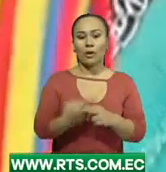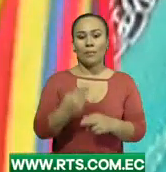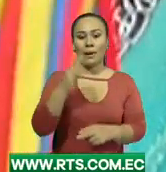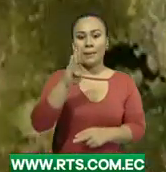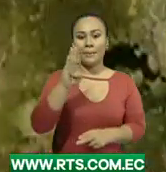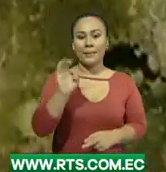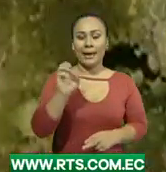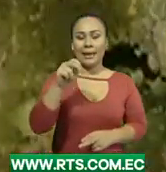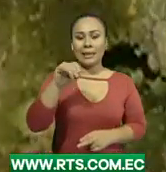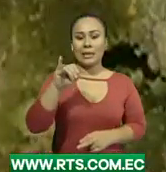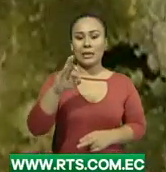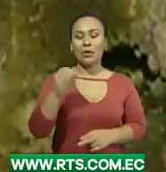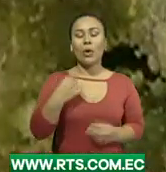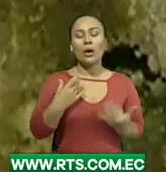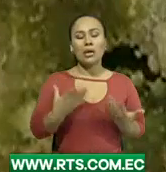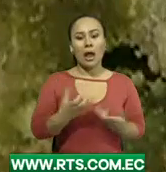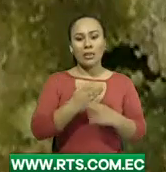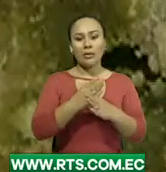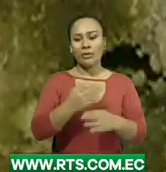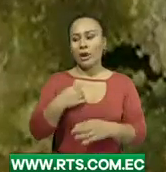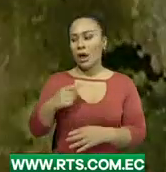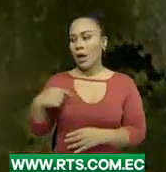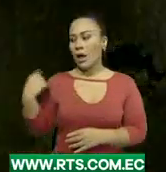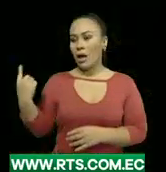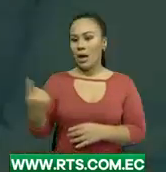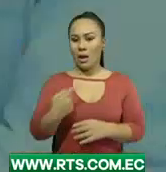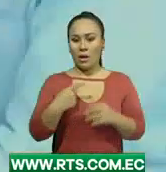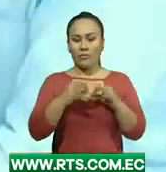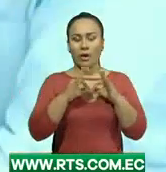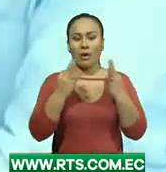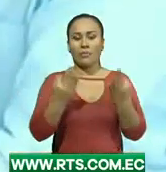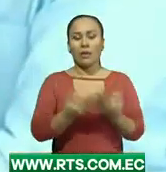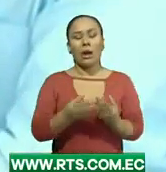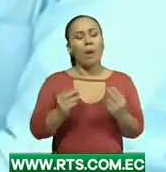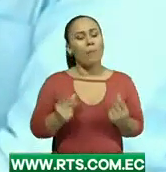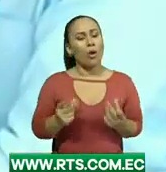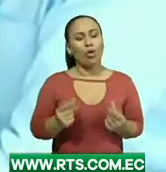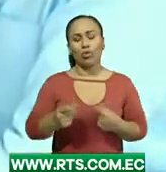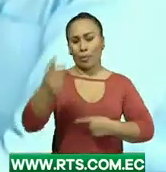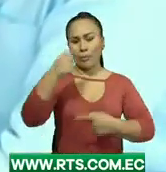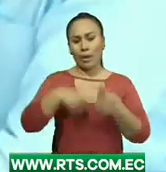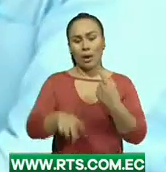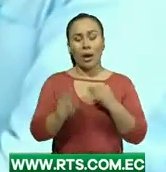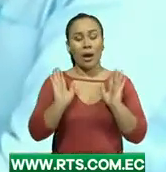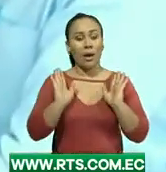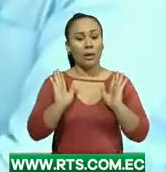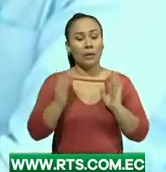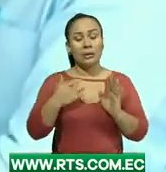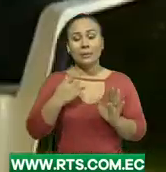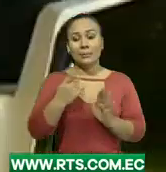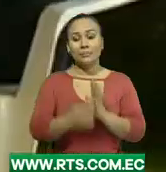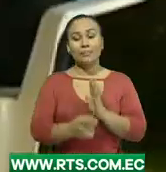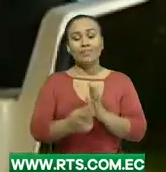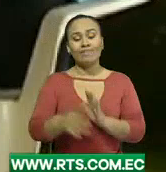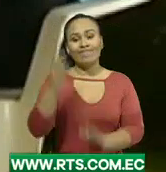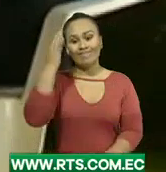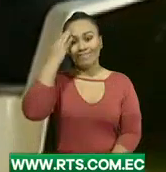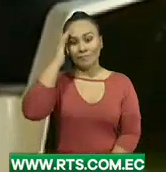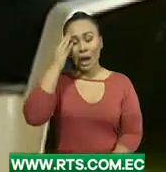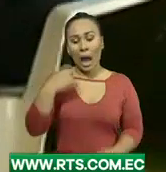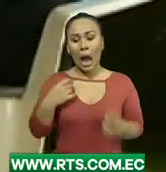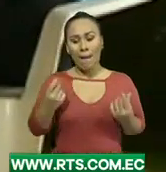protección adecuada para su vida y la de sus familiares llegue lo antes posible o que, de lo contrario, se apuren